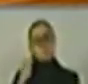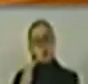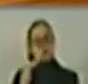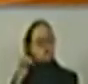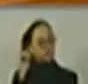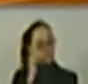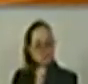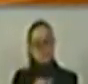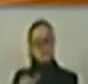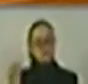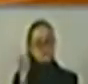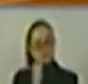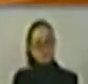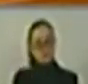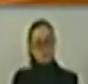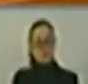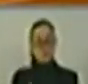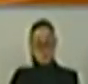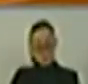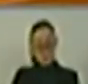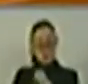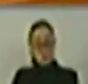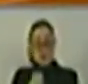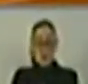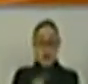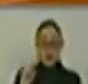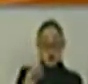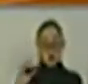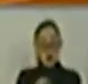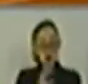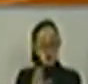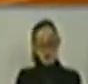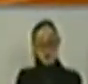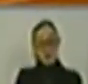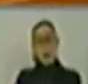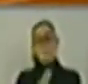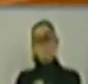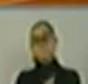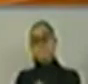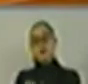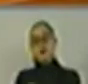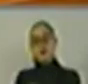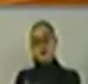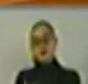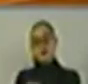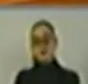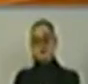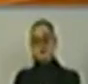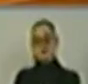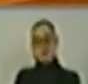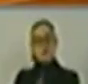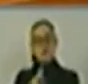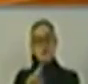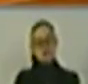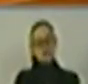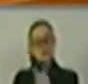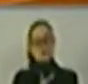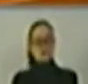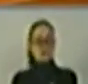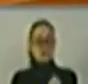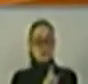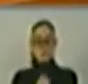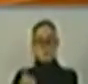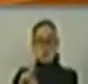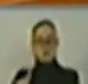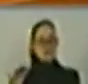mexicanos. Este año, en la sede de Barranquilla, Colombia, se congregaron 37 países de todo el